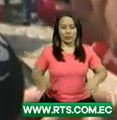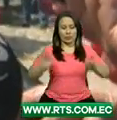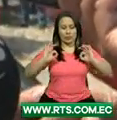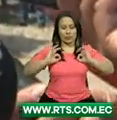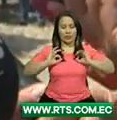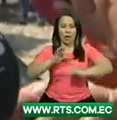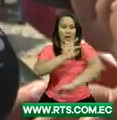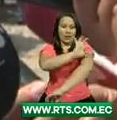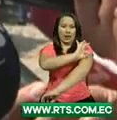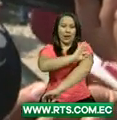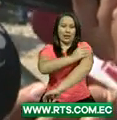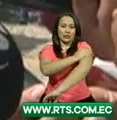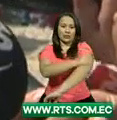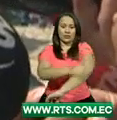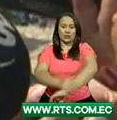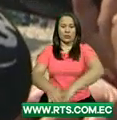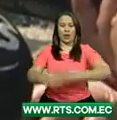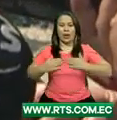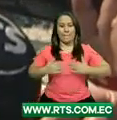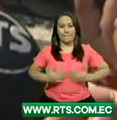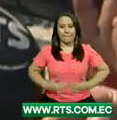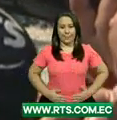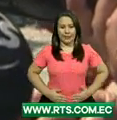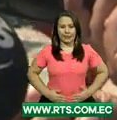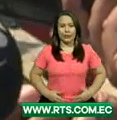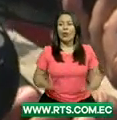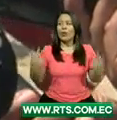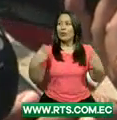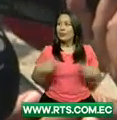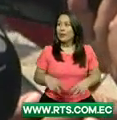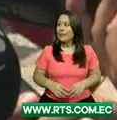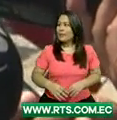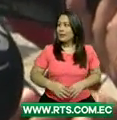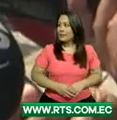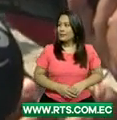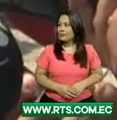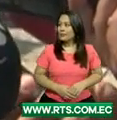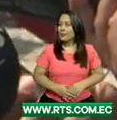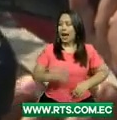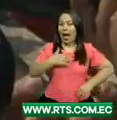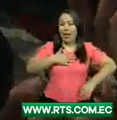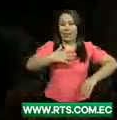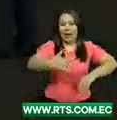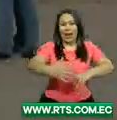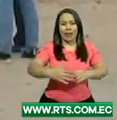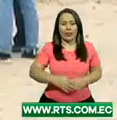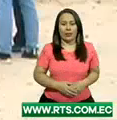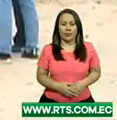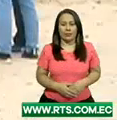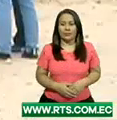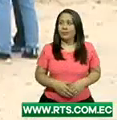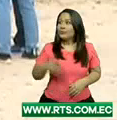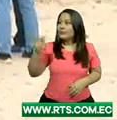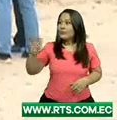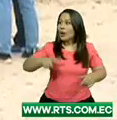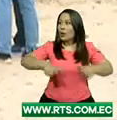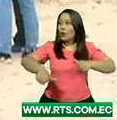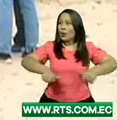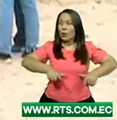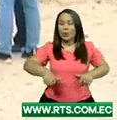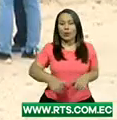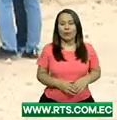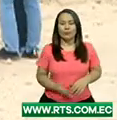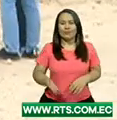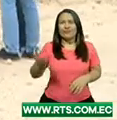del brazo otra de la altura del pecho e igualmente en la parte del pecho en la parte de adelante de posterior el crimen ocurrió en una zona poblada